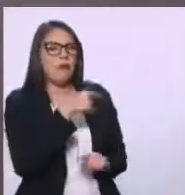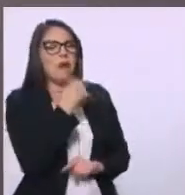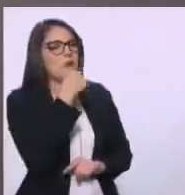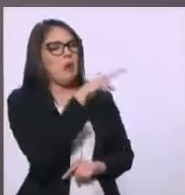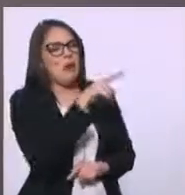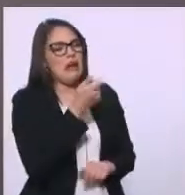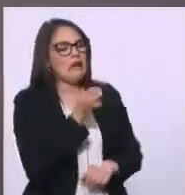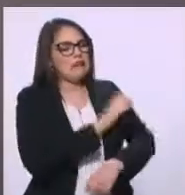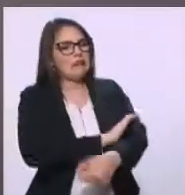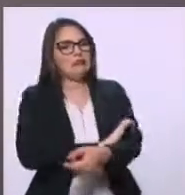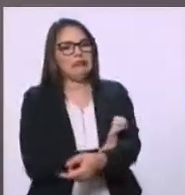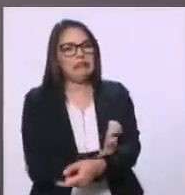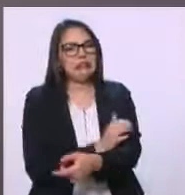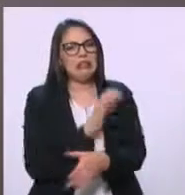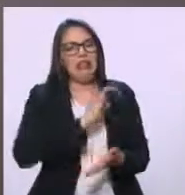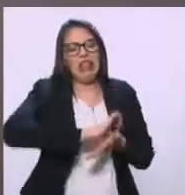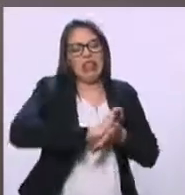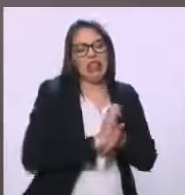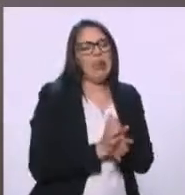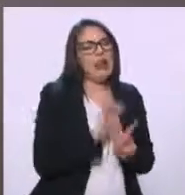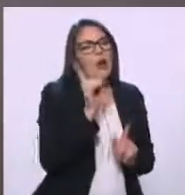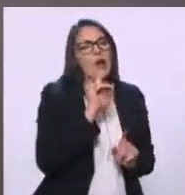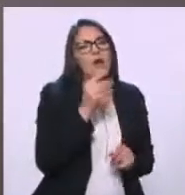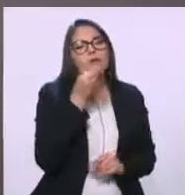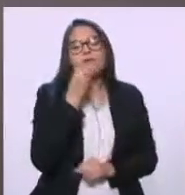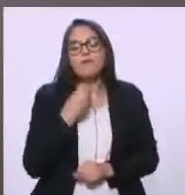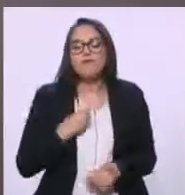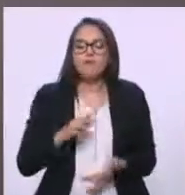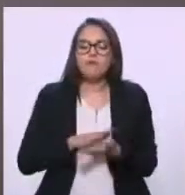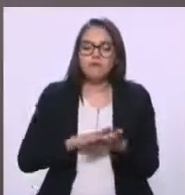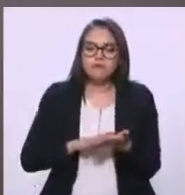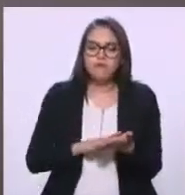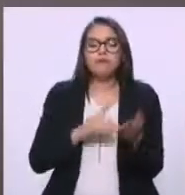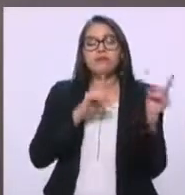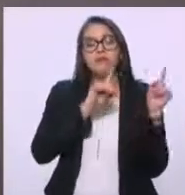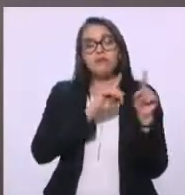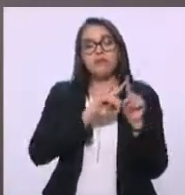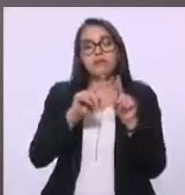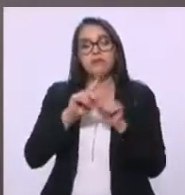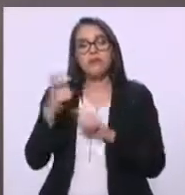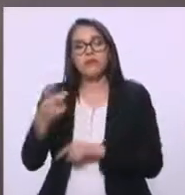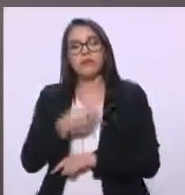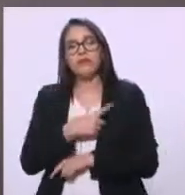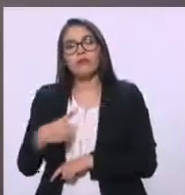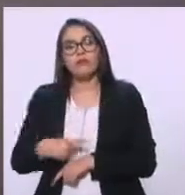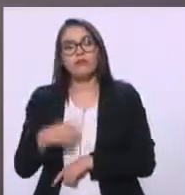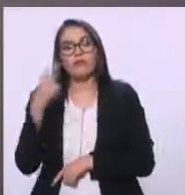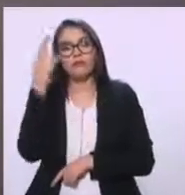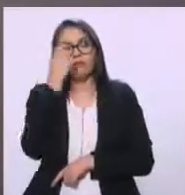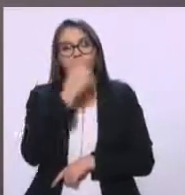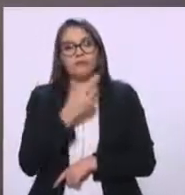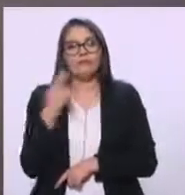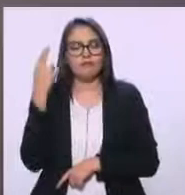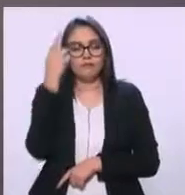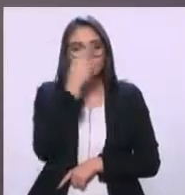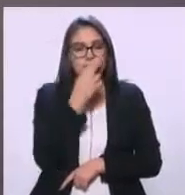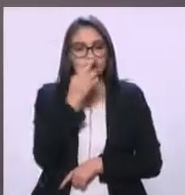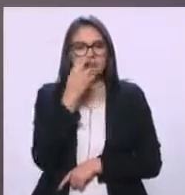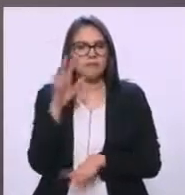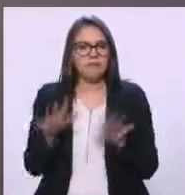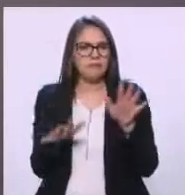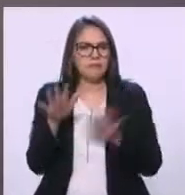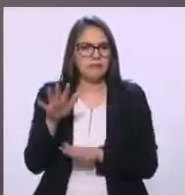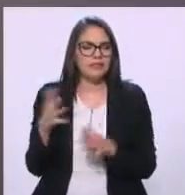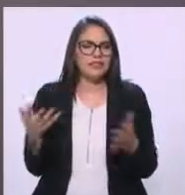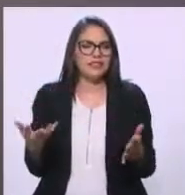y discriminante ese tuit. Creo que esas técnicas tienen que vigilarse muy de cerca, porque puede ser más que